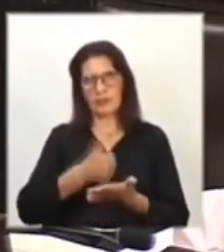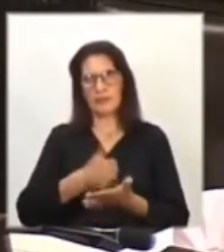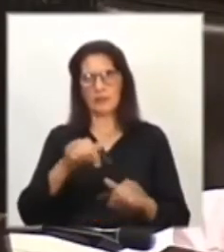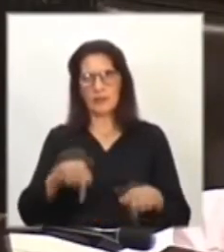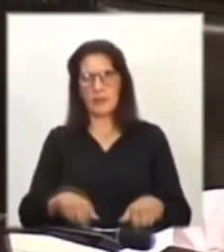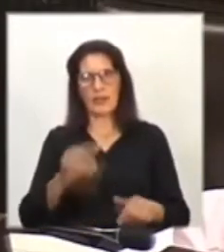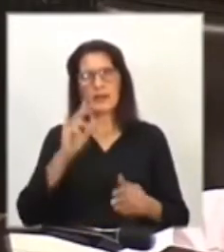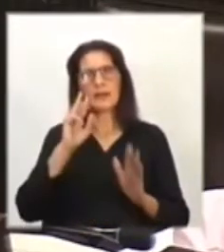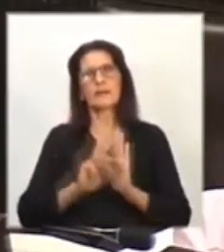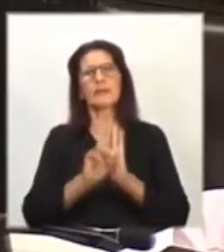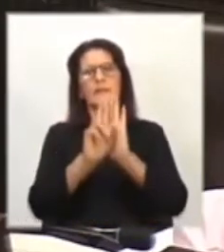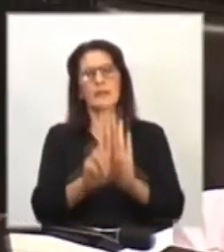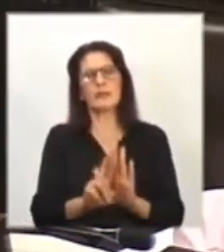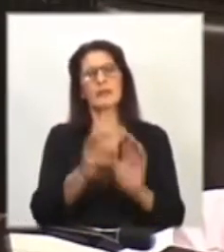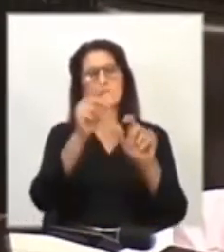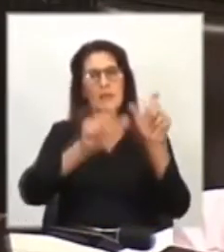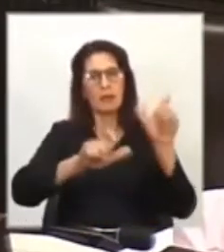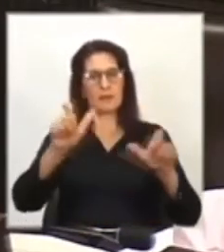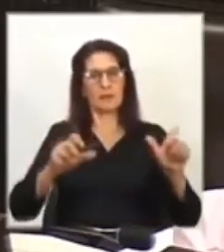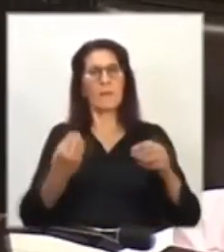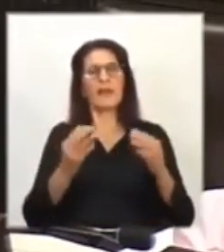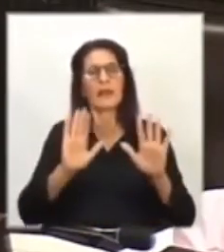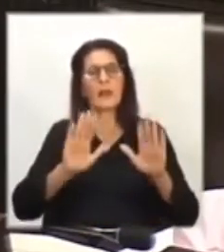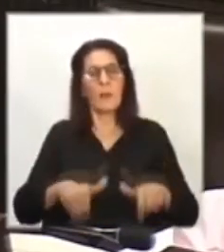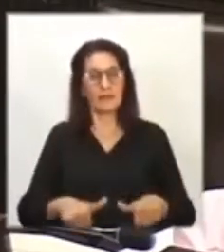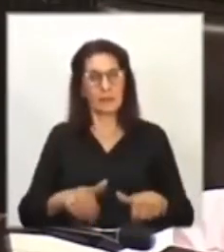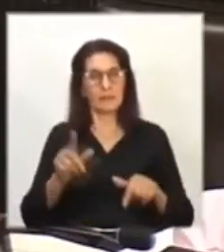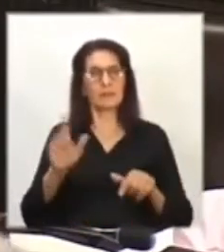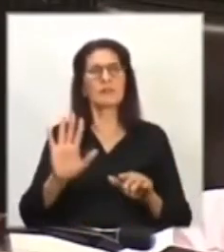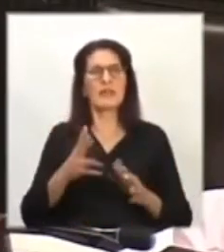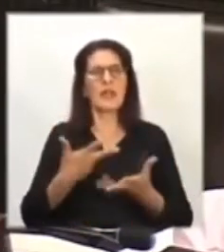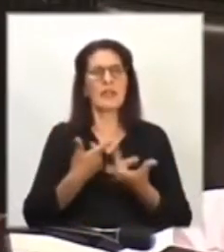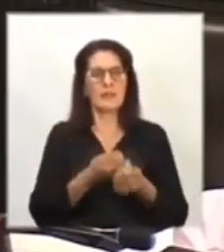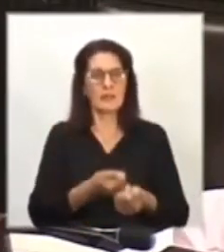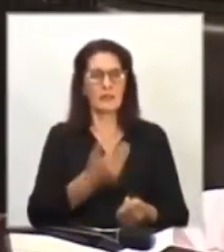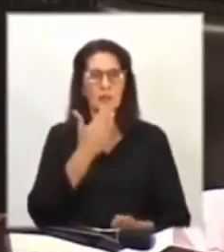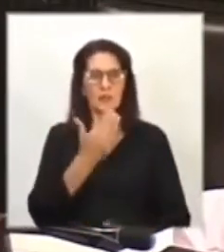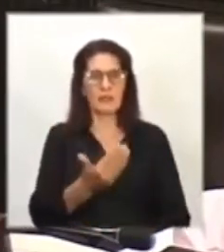representando a la gente, para que el rico patrimonio de los orientales sea defendido por esta fuerza política. Muchas gracias, señor presidente.